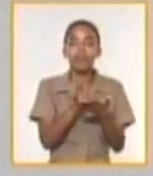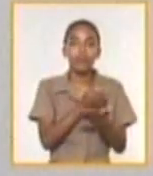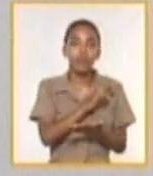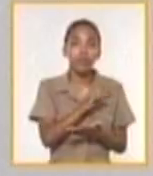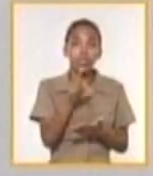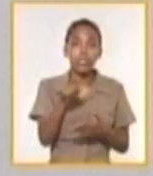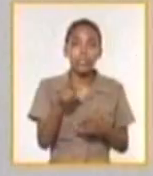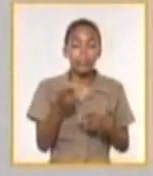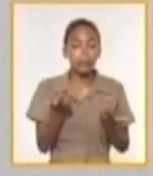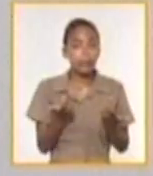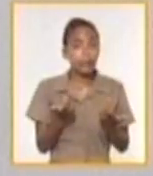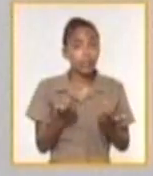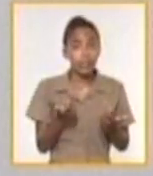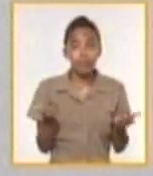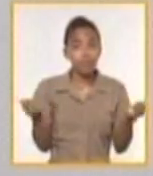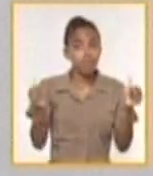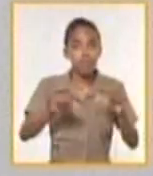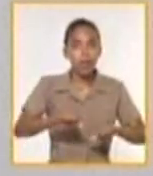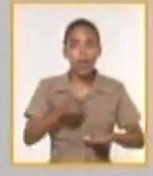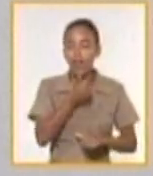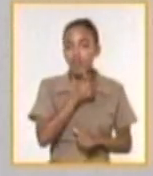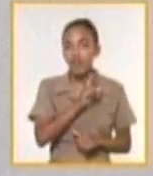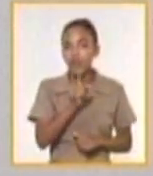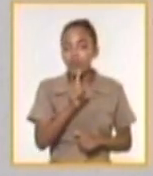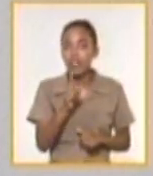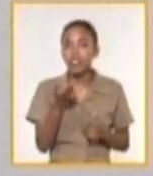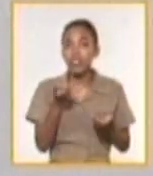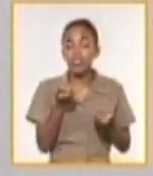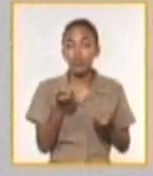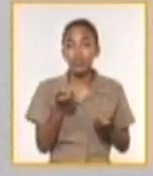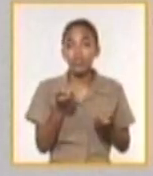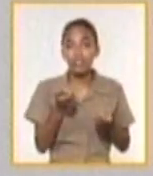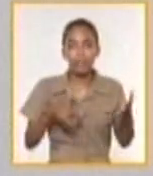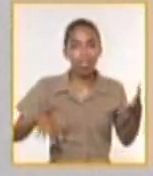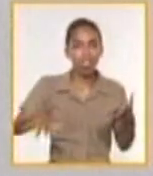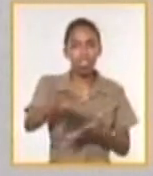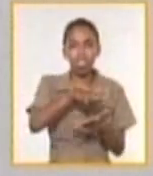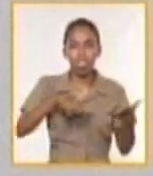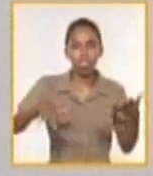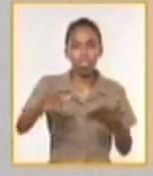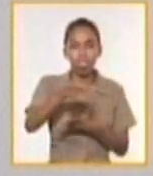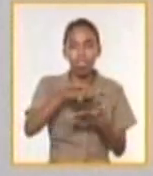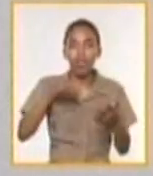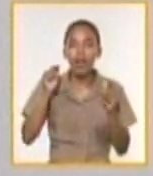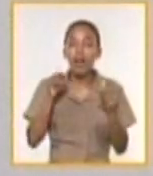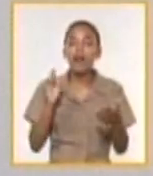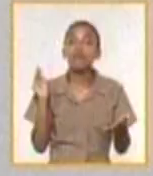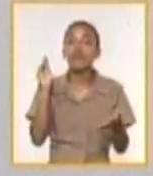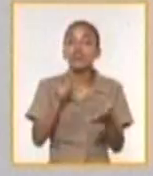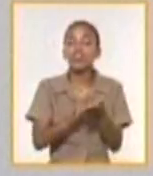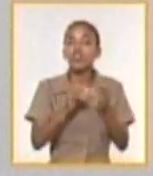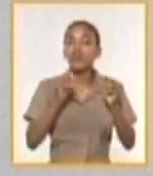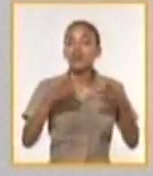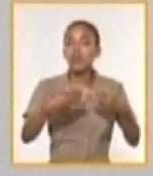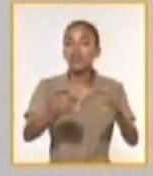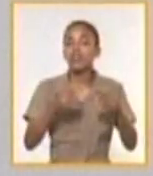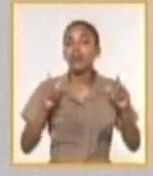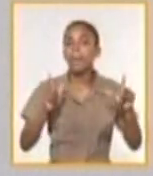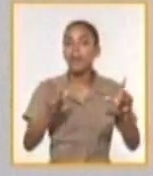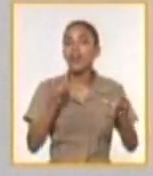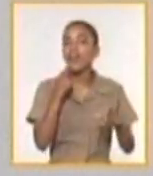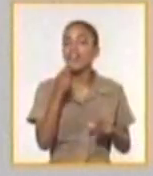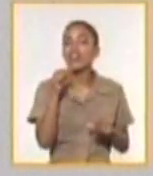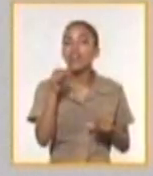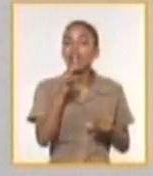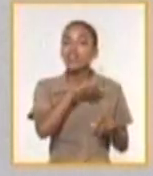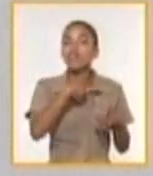Guatao, pero él dice que en ese lugar habría que poner una lápida, una placa, que dijera: aquí murieron